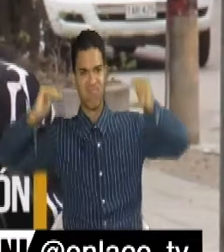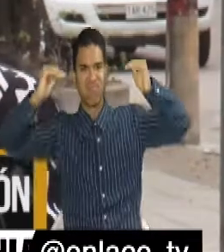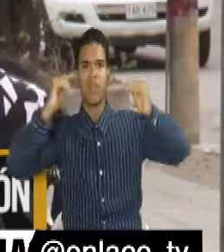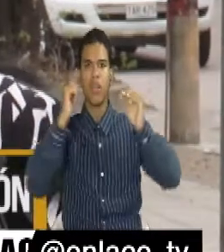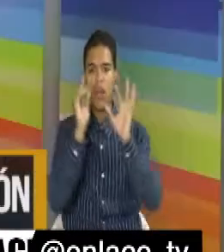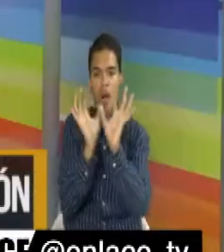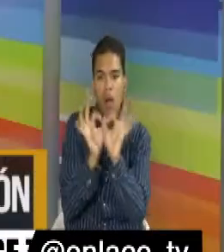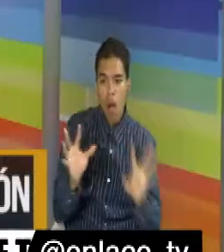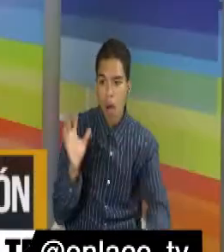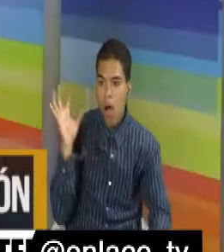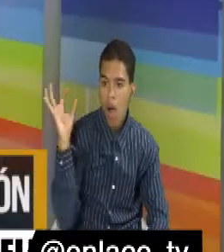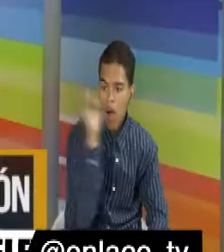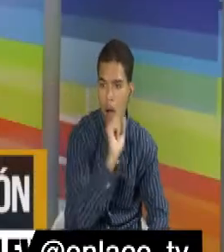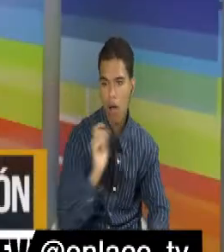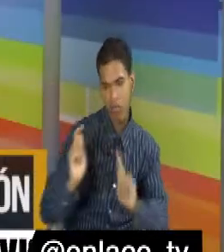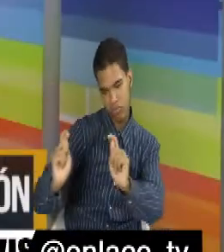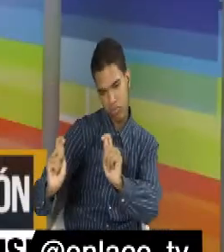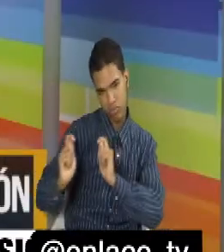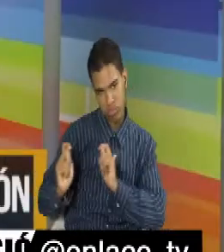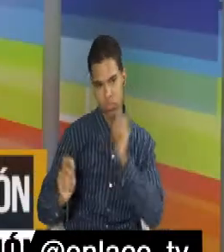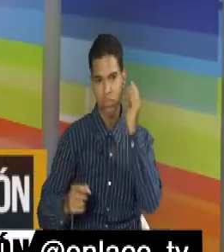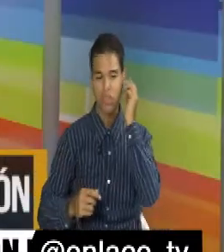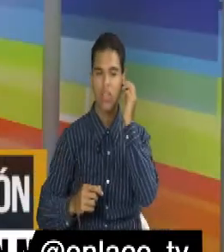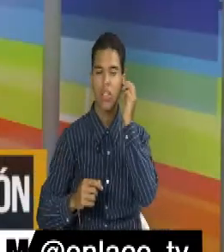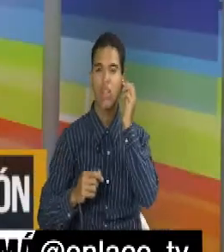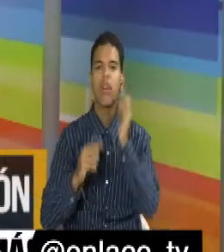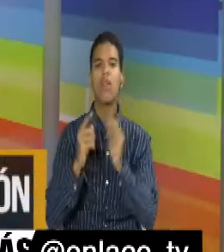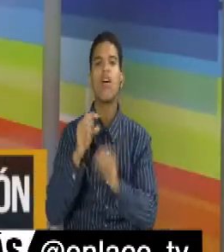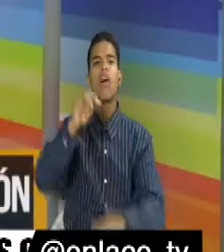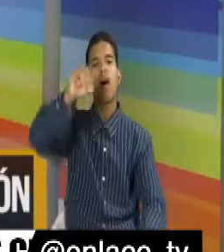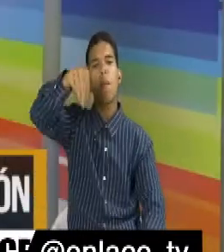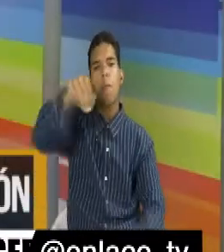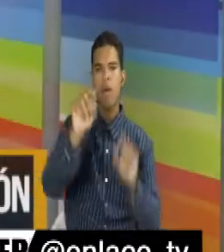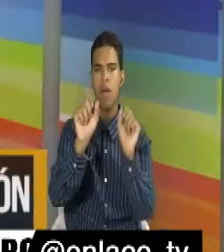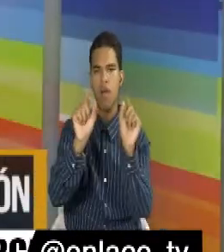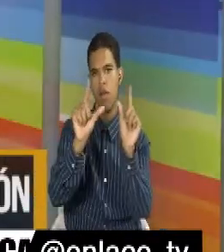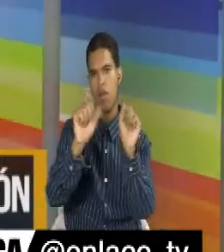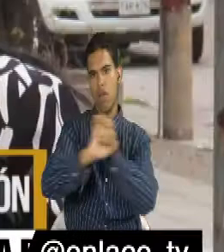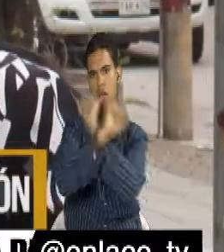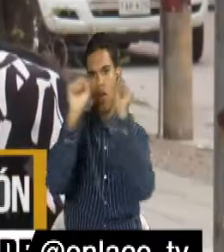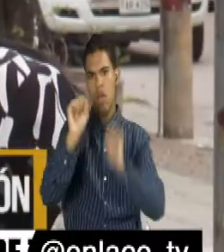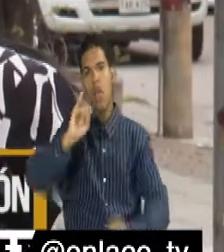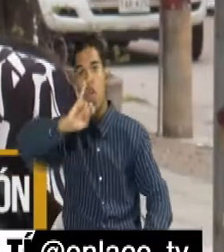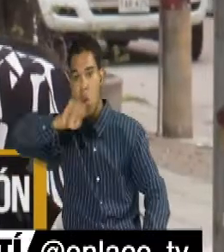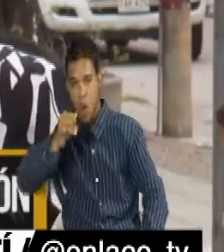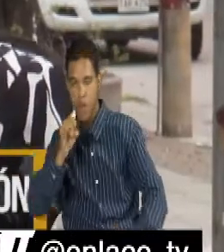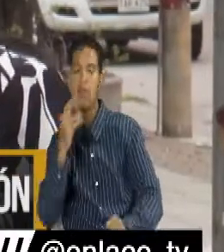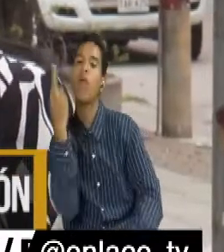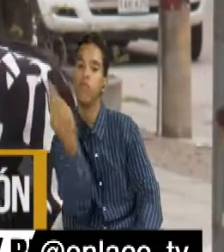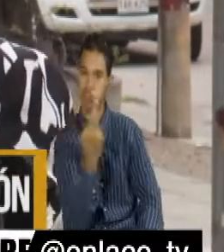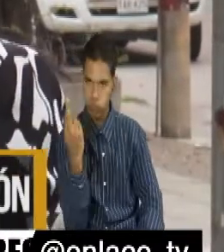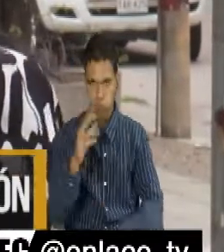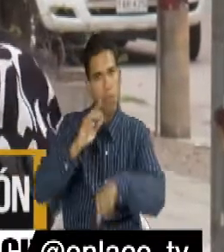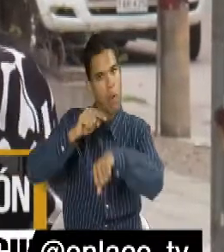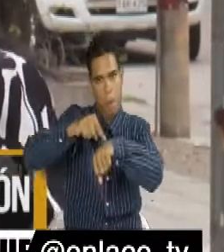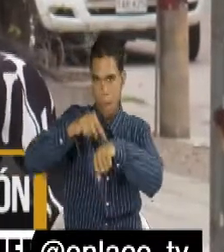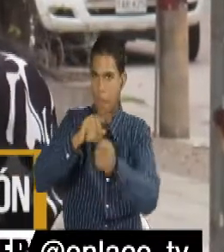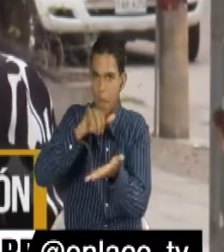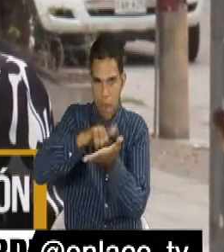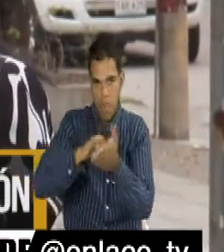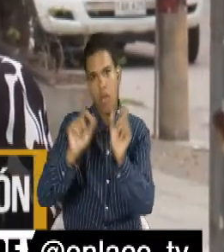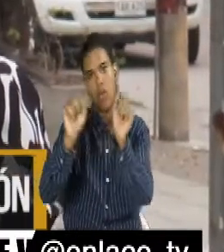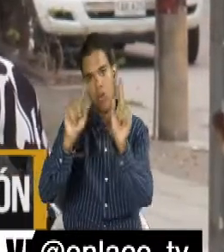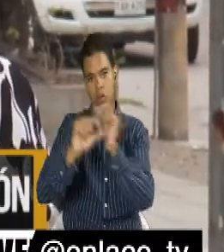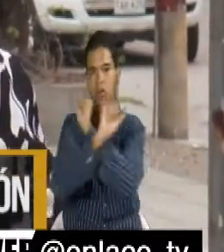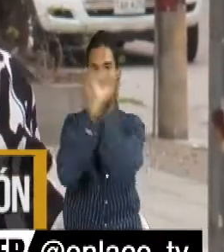eso es Emprendedores. Emprendedores se emitirá los martes a las 11 de la mañana con repetición los jueves a la misma hora. Tenemos diversos invitados porque queremos llegar a